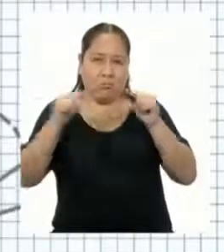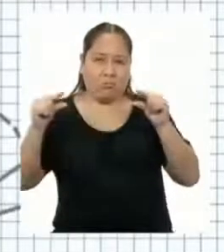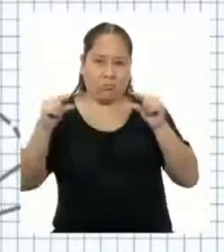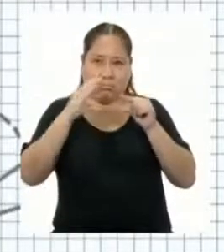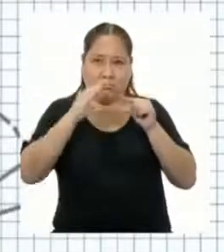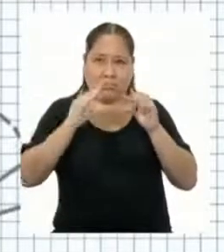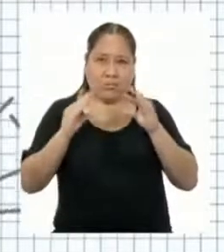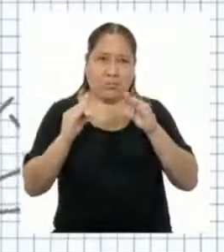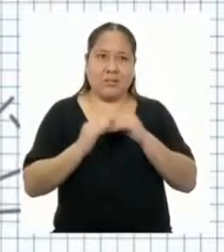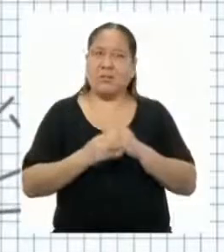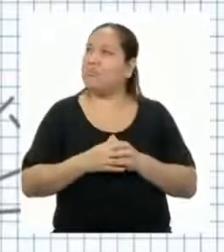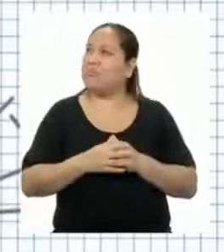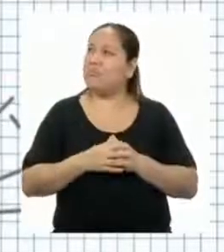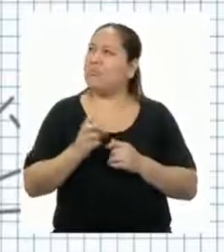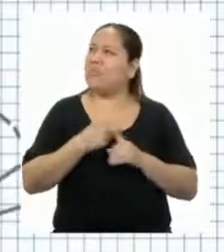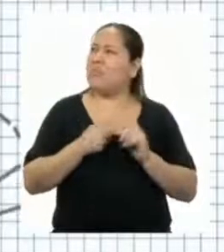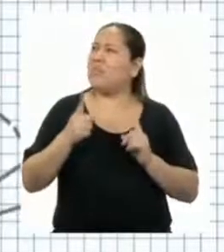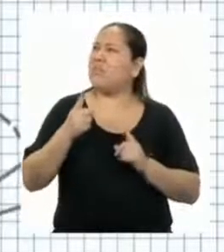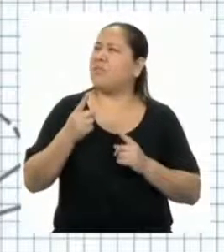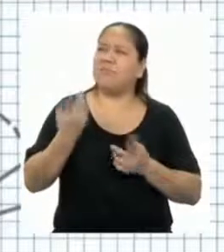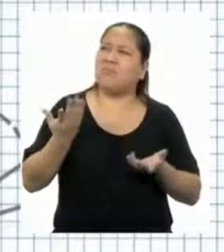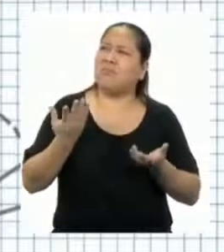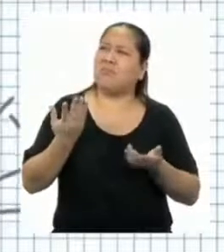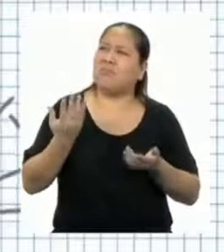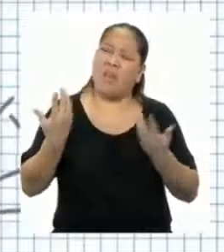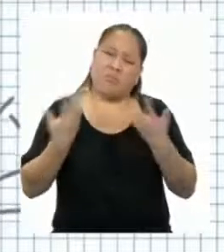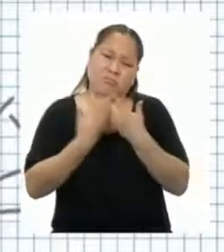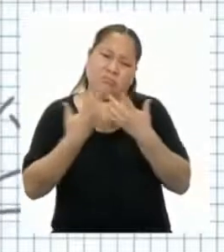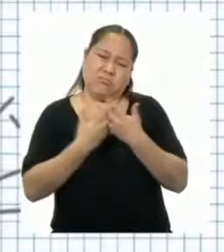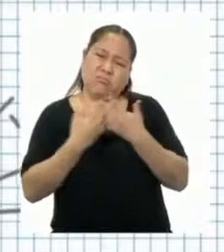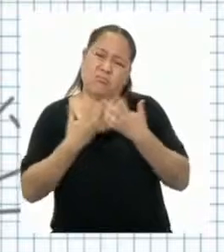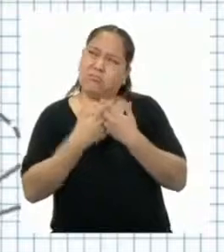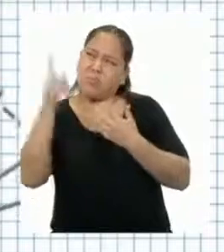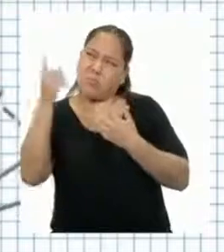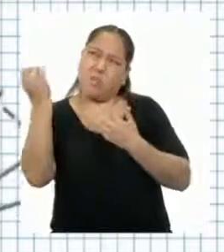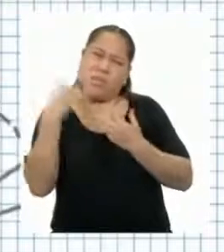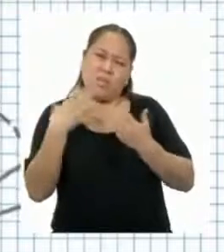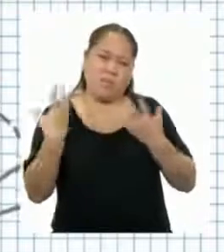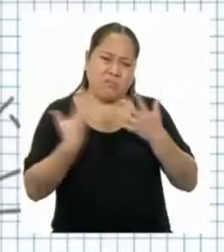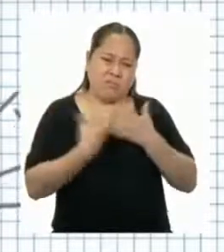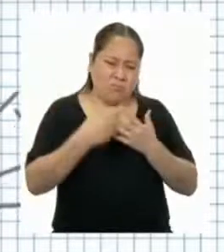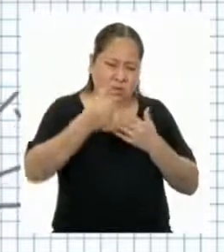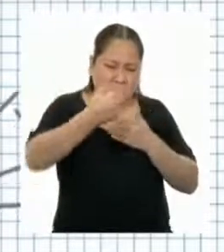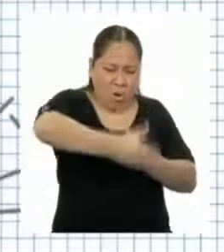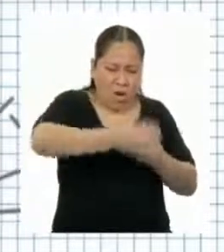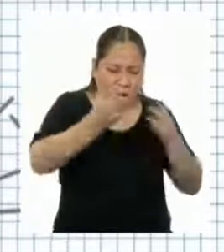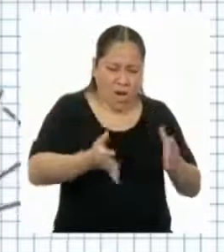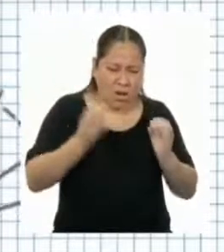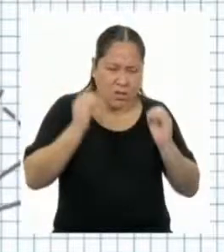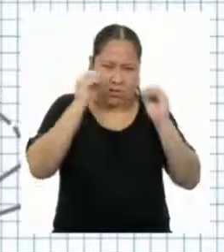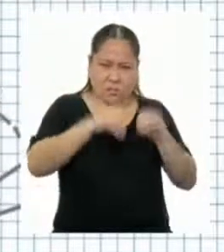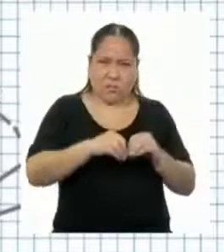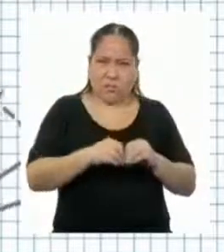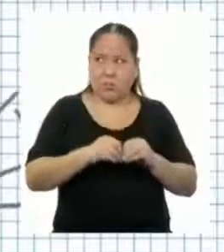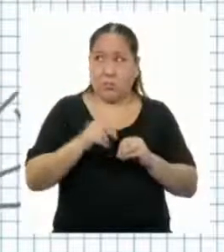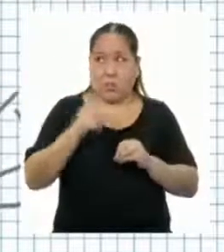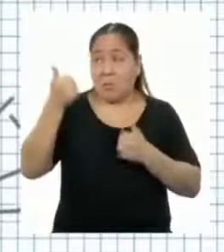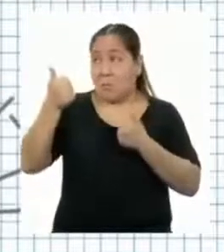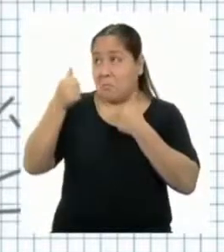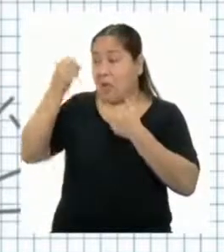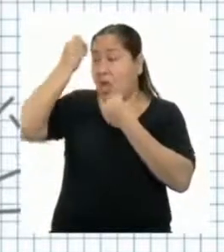Pero, profesora, ¿qué tiene que ver todo lo que me estás diciendo con las cajas organizadoras que quiero construir? No es que no esté